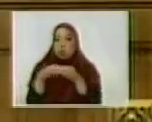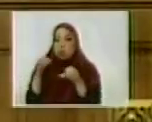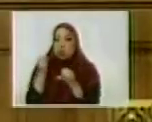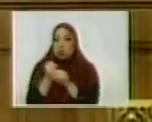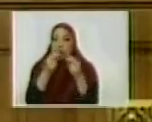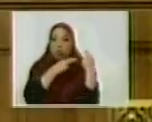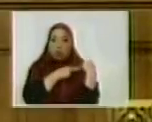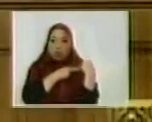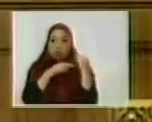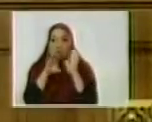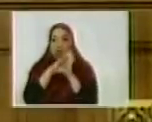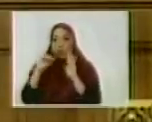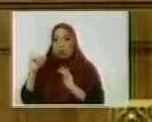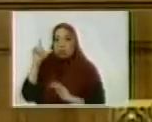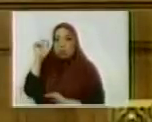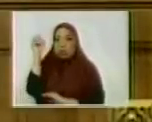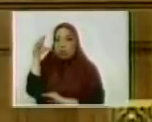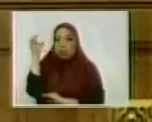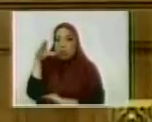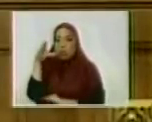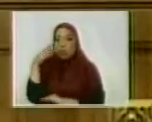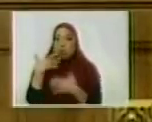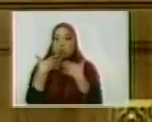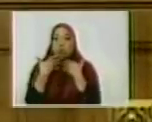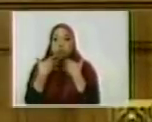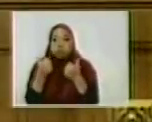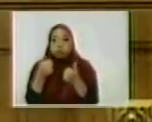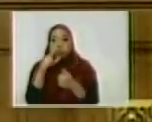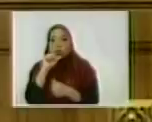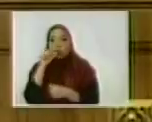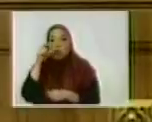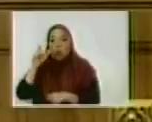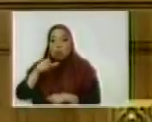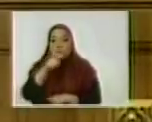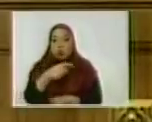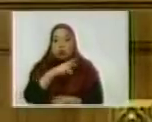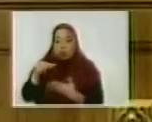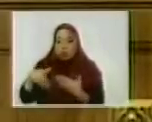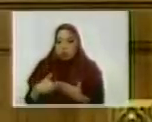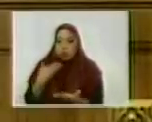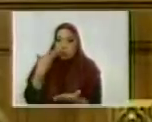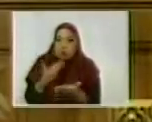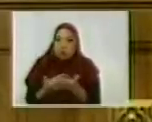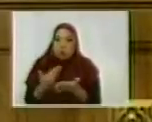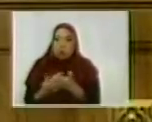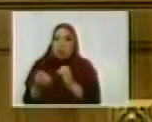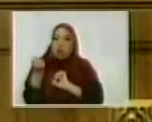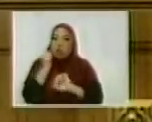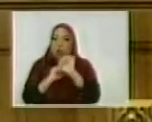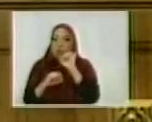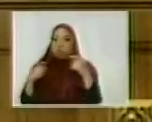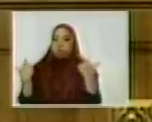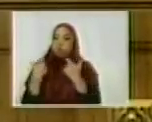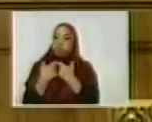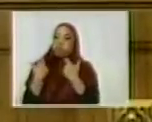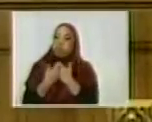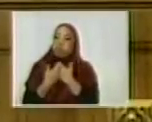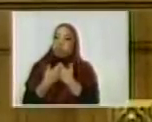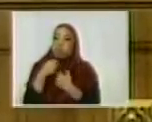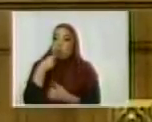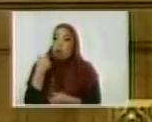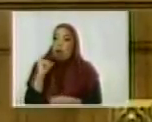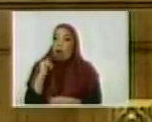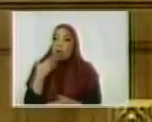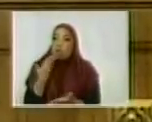que evidentemente van a constituirse en un frontispicio de dignidad para hacer frente a esa guerra. Propuestas que